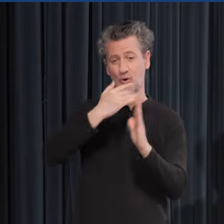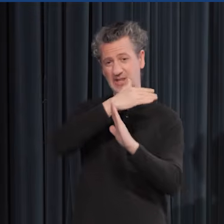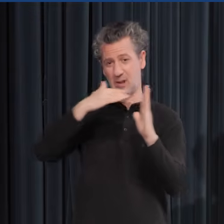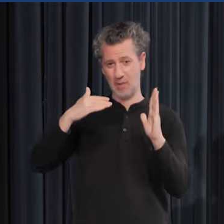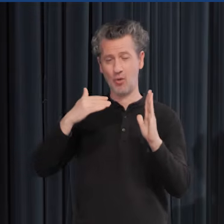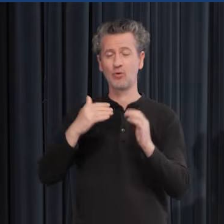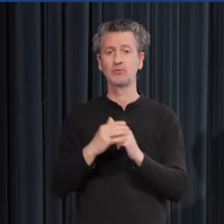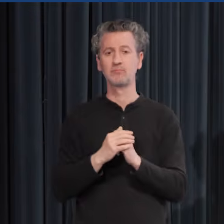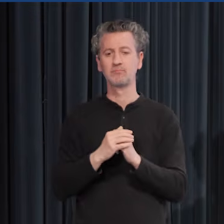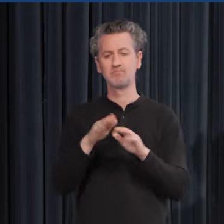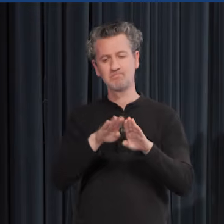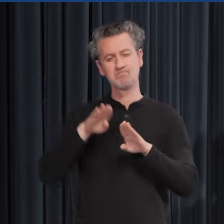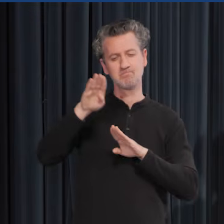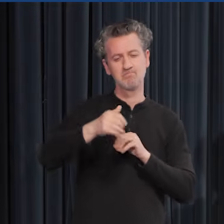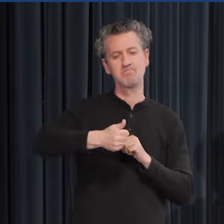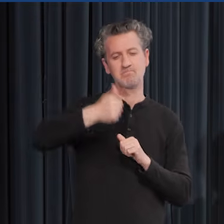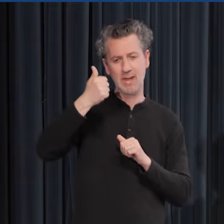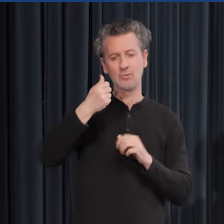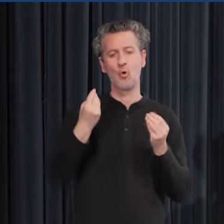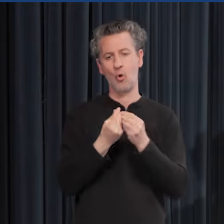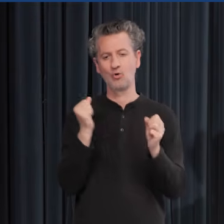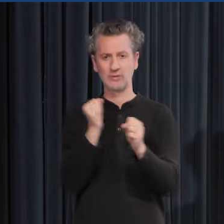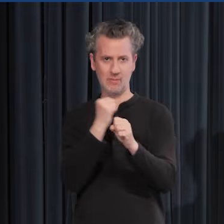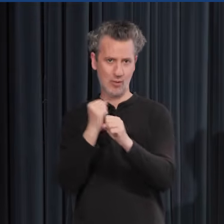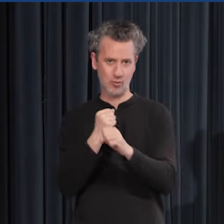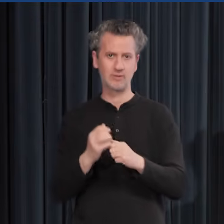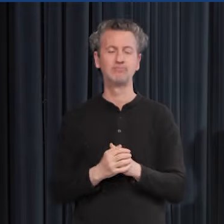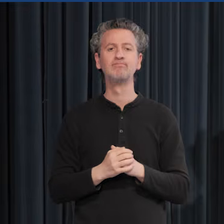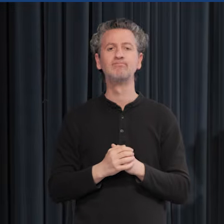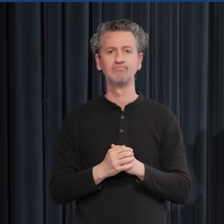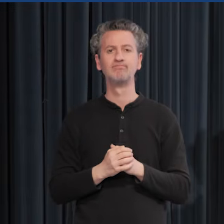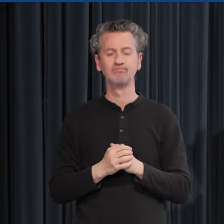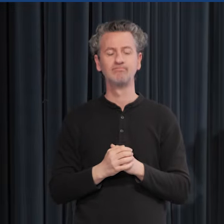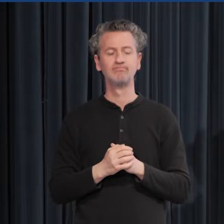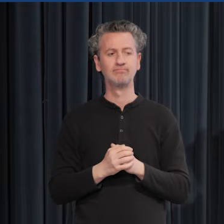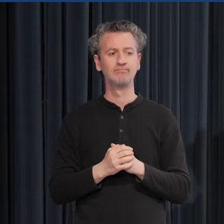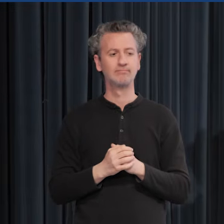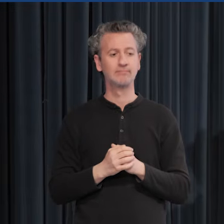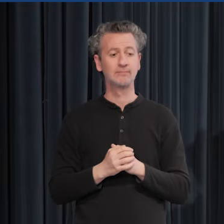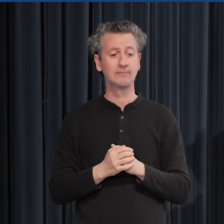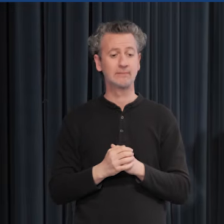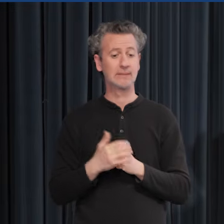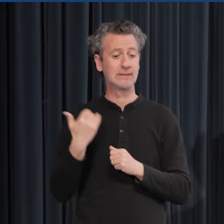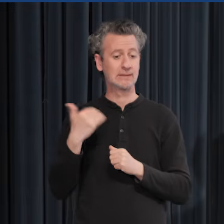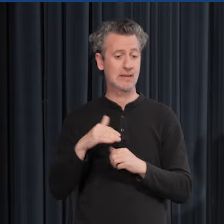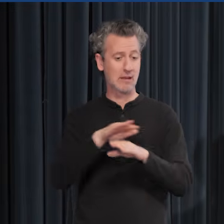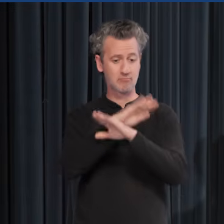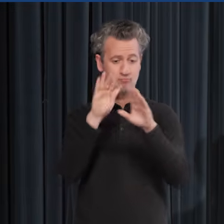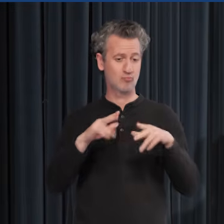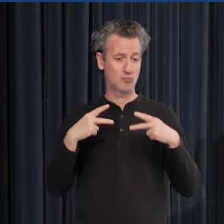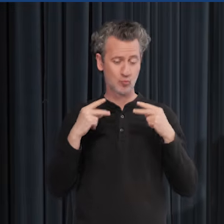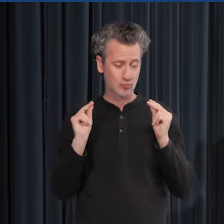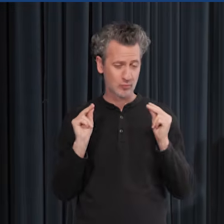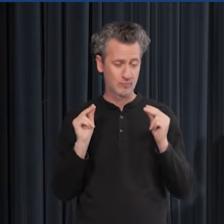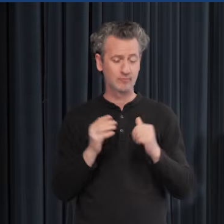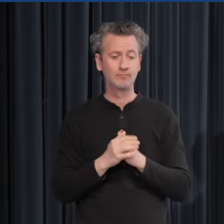allá con los trabajadores. Bien. Y ya por último, bueno, me